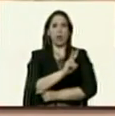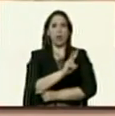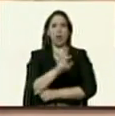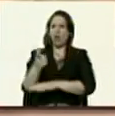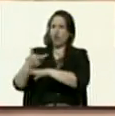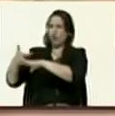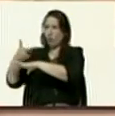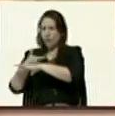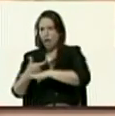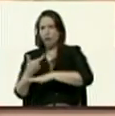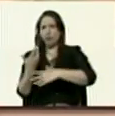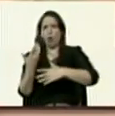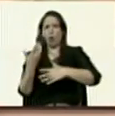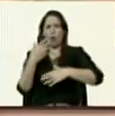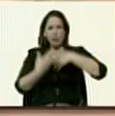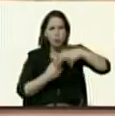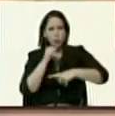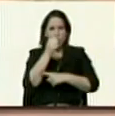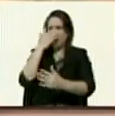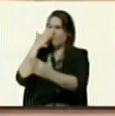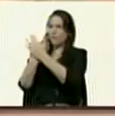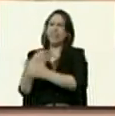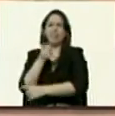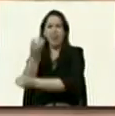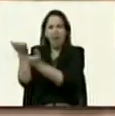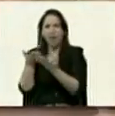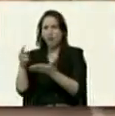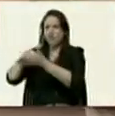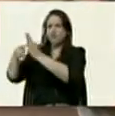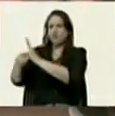gobierno revolucionario frente a lo que ellos representan.